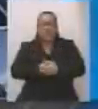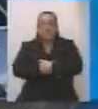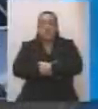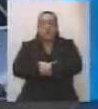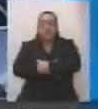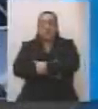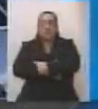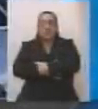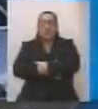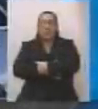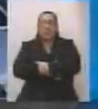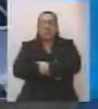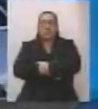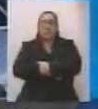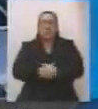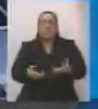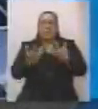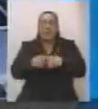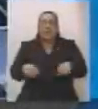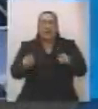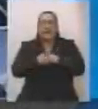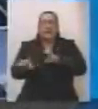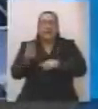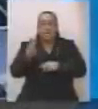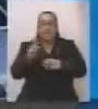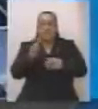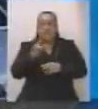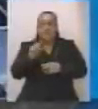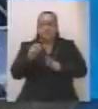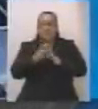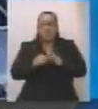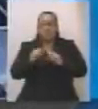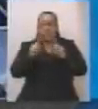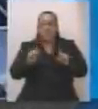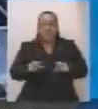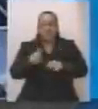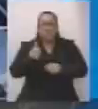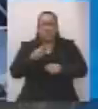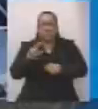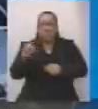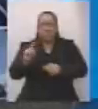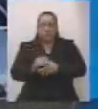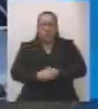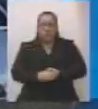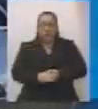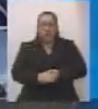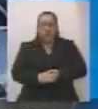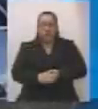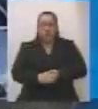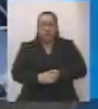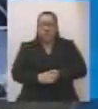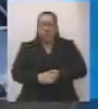empresas tenían que producir también ambos bienes, programas de cómputo y arroz. Pero